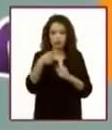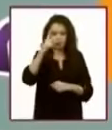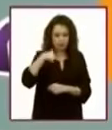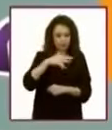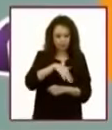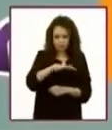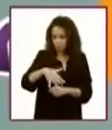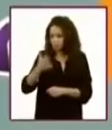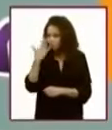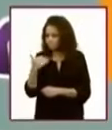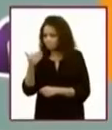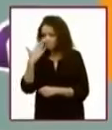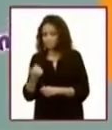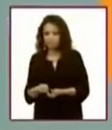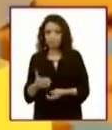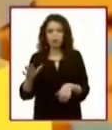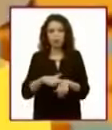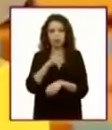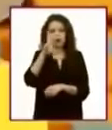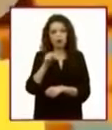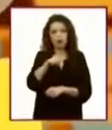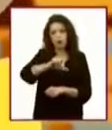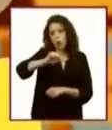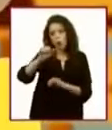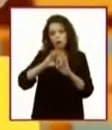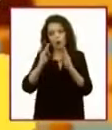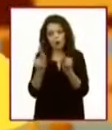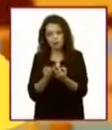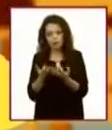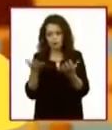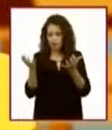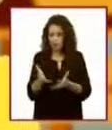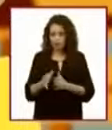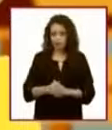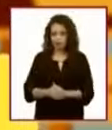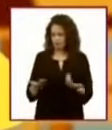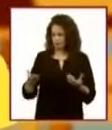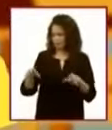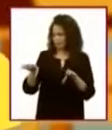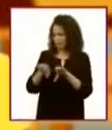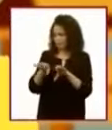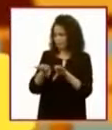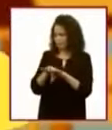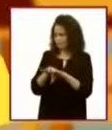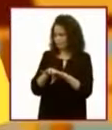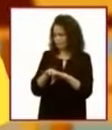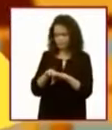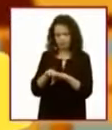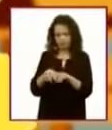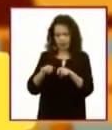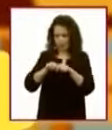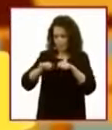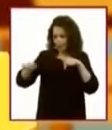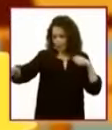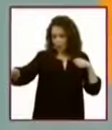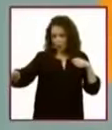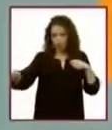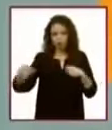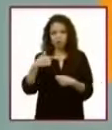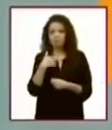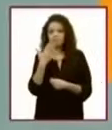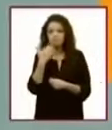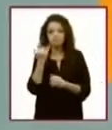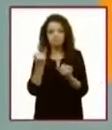no intentas medir de otra forma? ¿Cómo? Si te refieres a medirlo con un metro, tampoco lo encuentro.